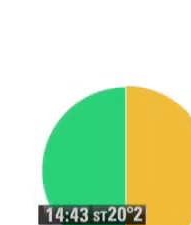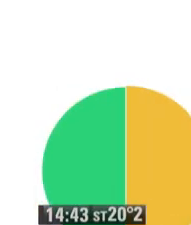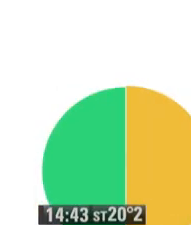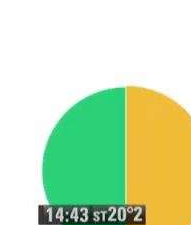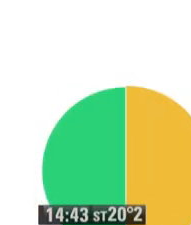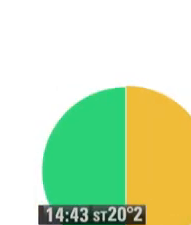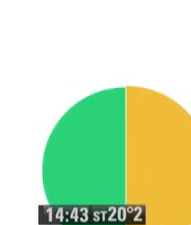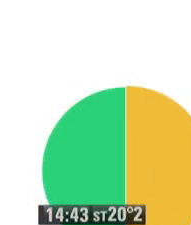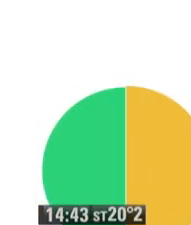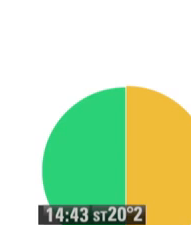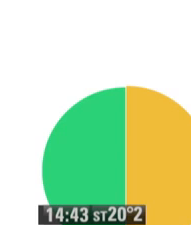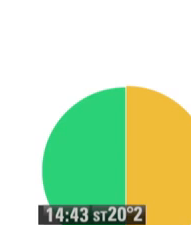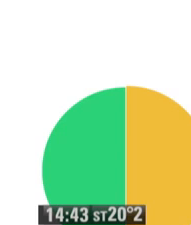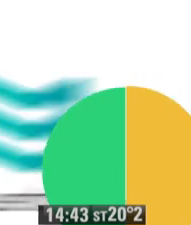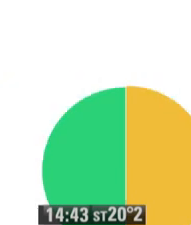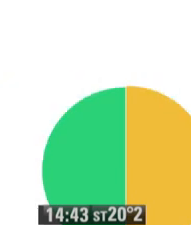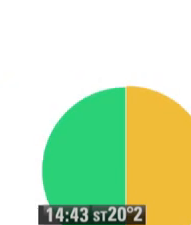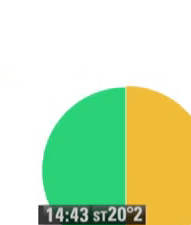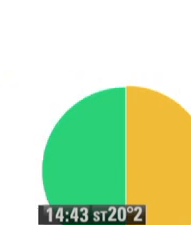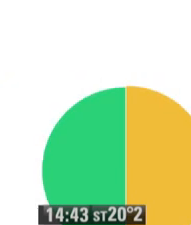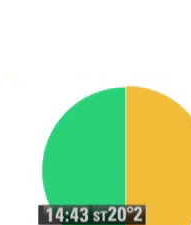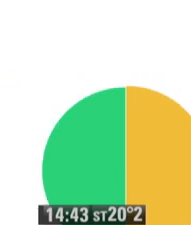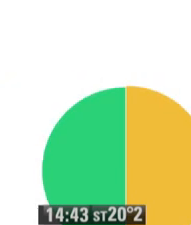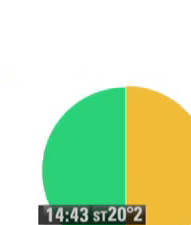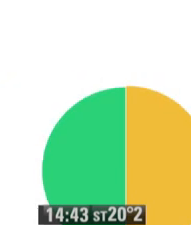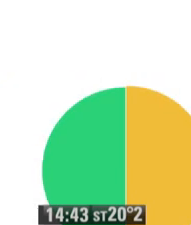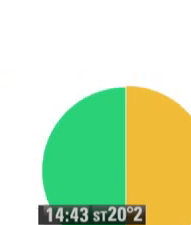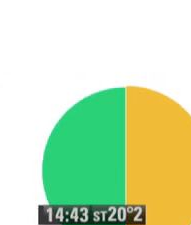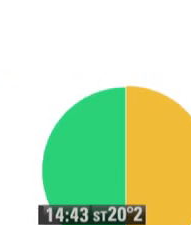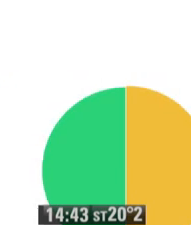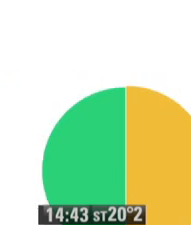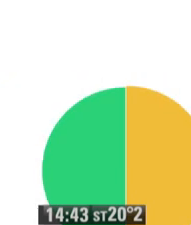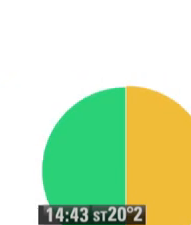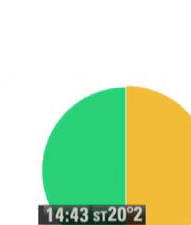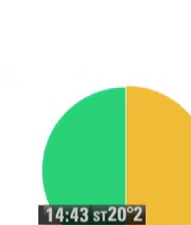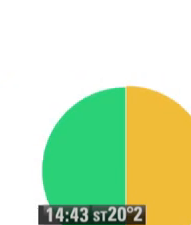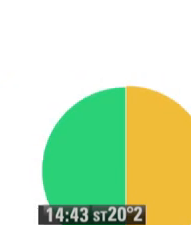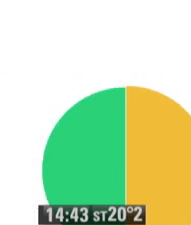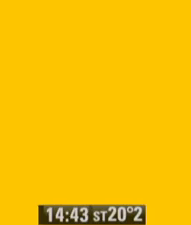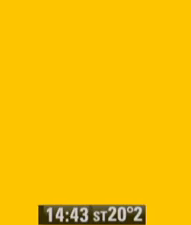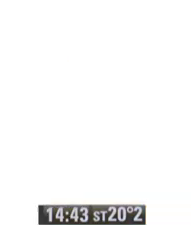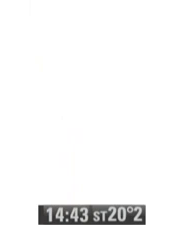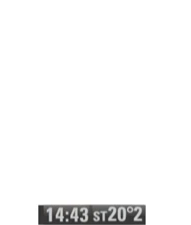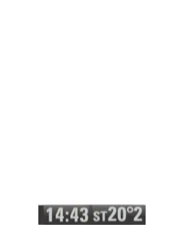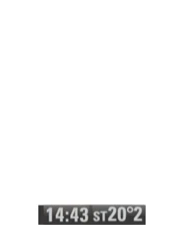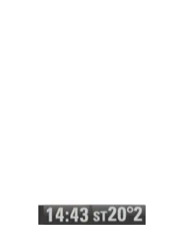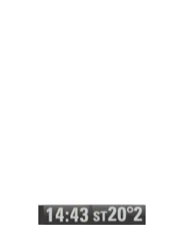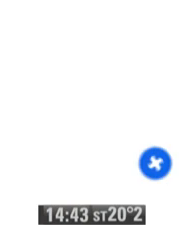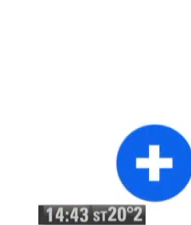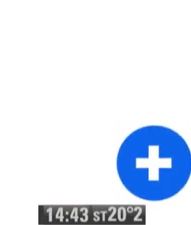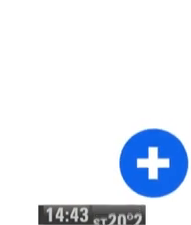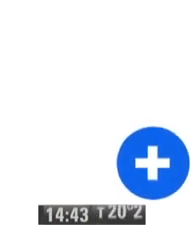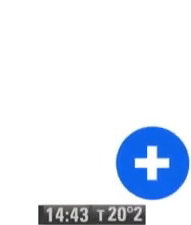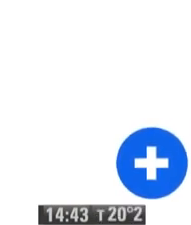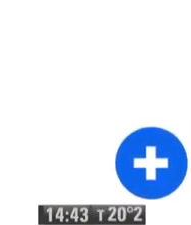Podés seguir aprendiendo por Televisión Pública, Pacapaca y Encuentro y distintos canales de todo el país. En la Televisión Pública